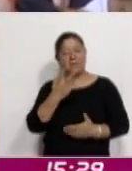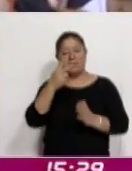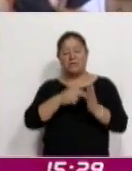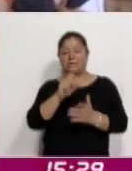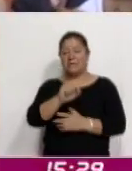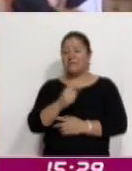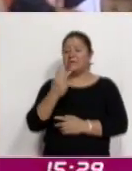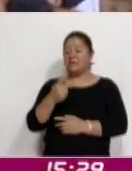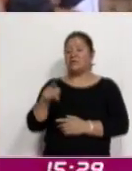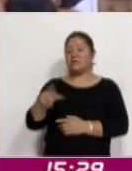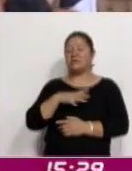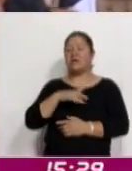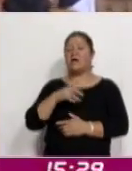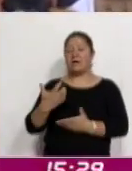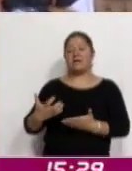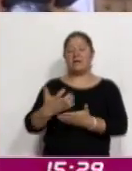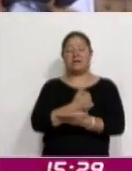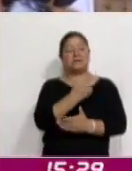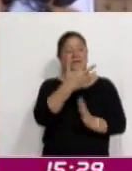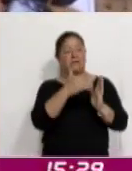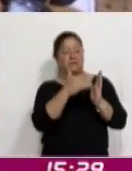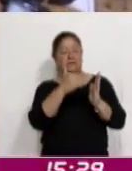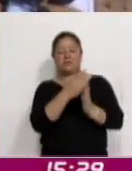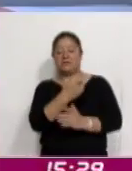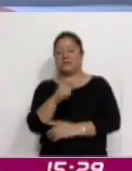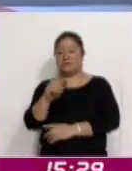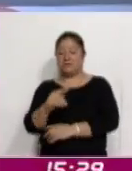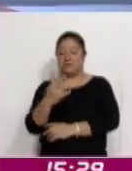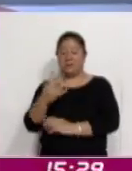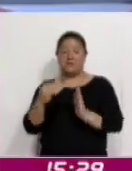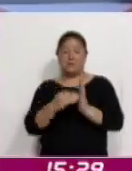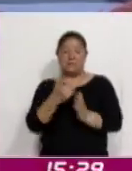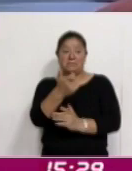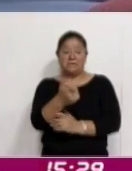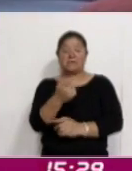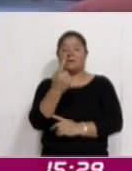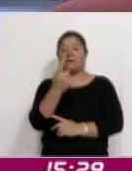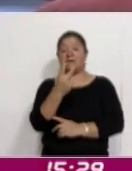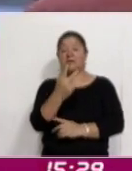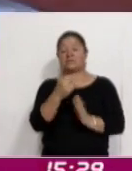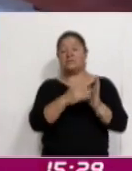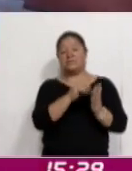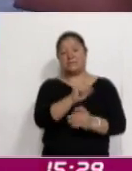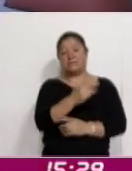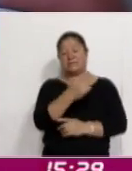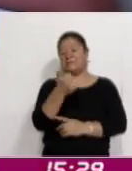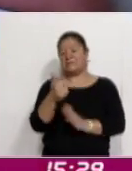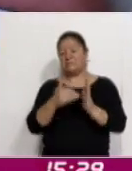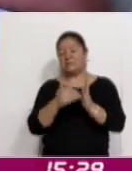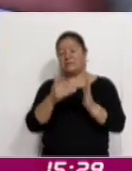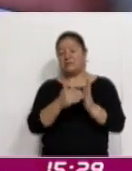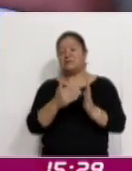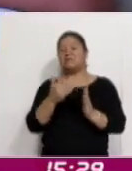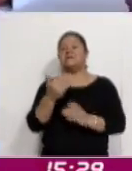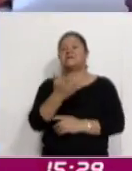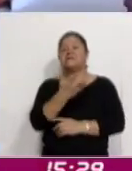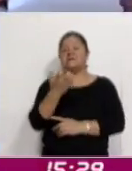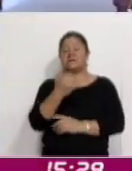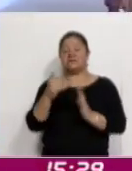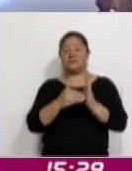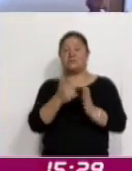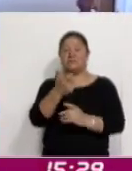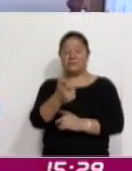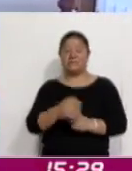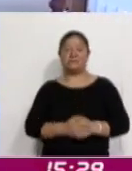una derrama económica de 5.174.000 pesos, en 2023 6.500.000 pesos, y